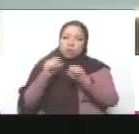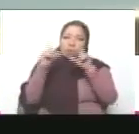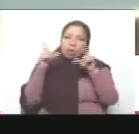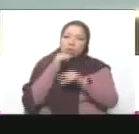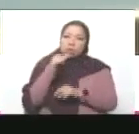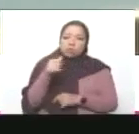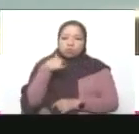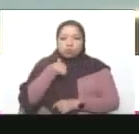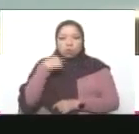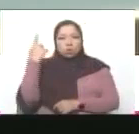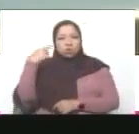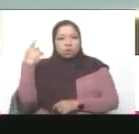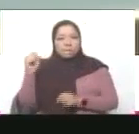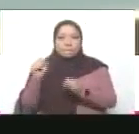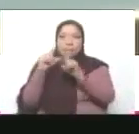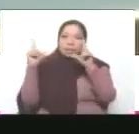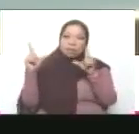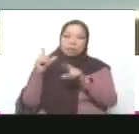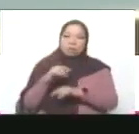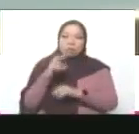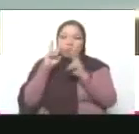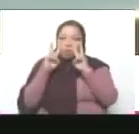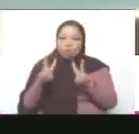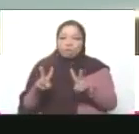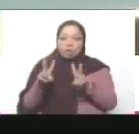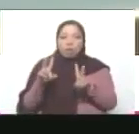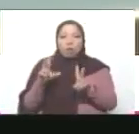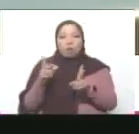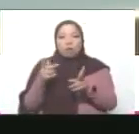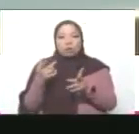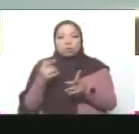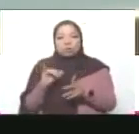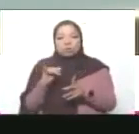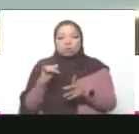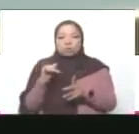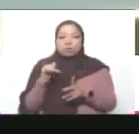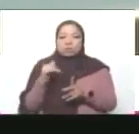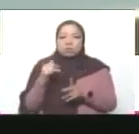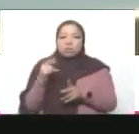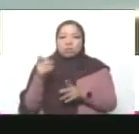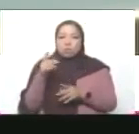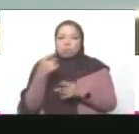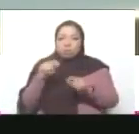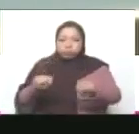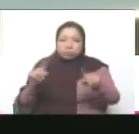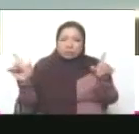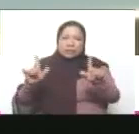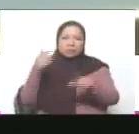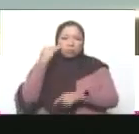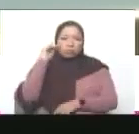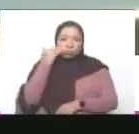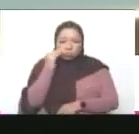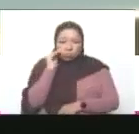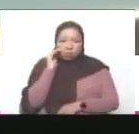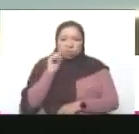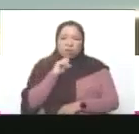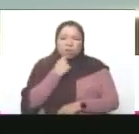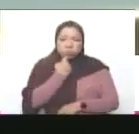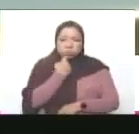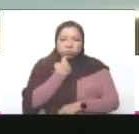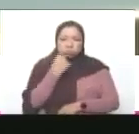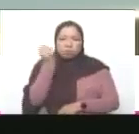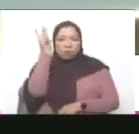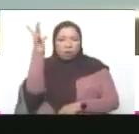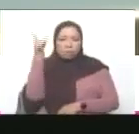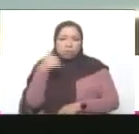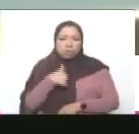yo quedo loco. Yo las veo por las redes, aunque tenemos una censura brutal, pero yo me las